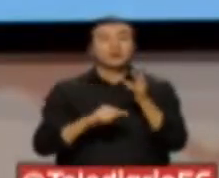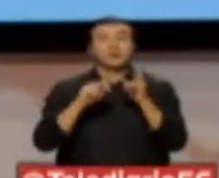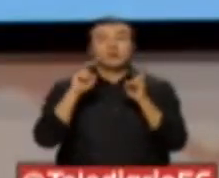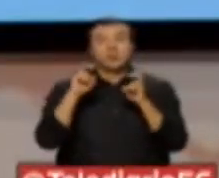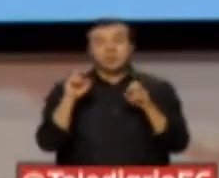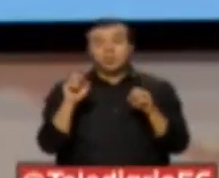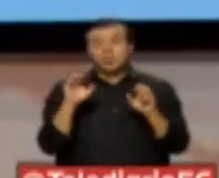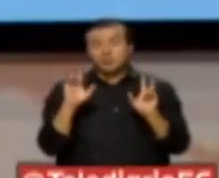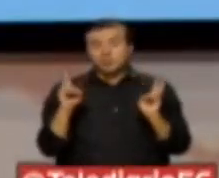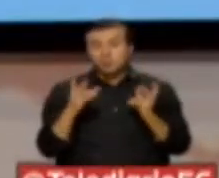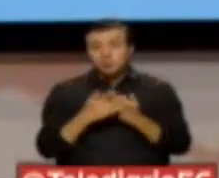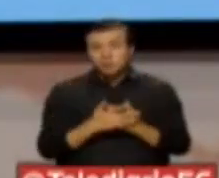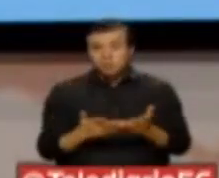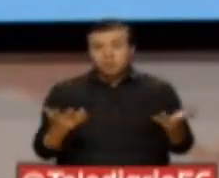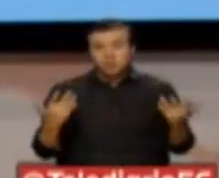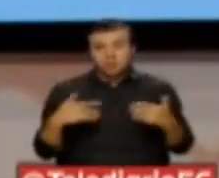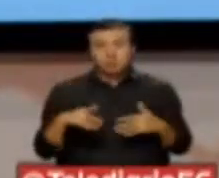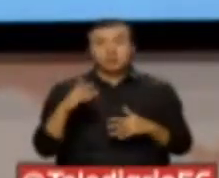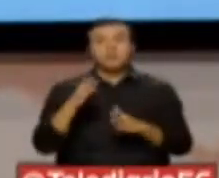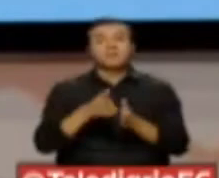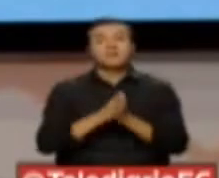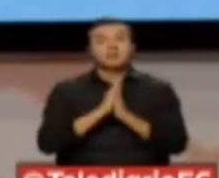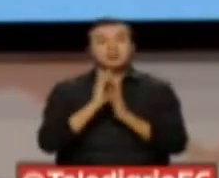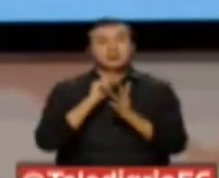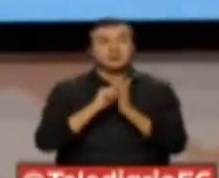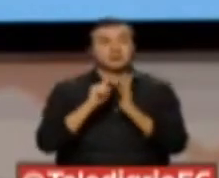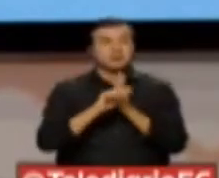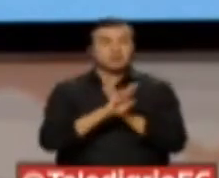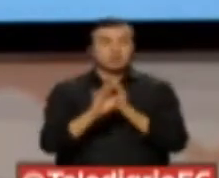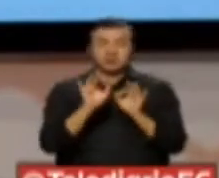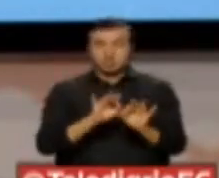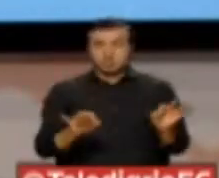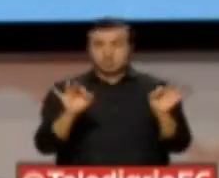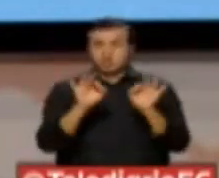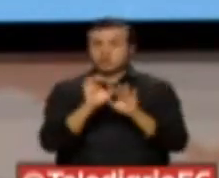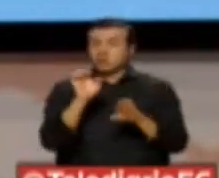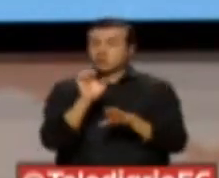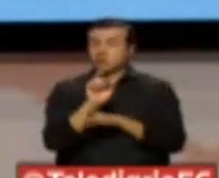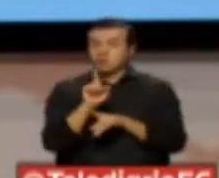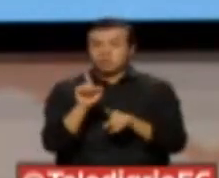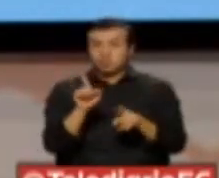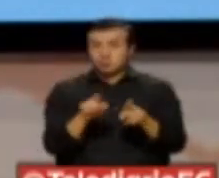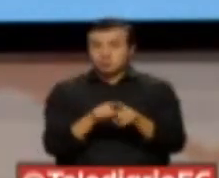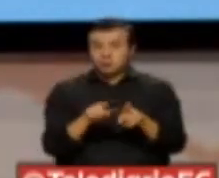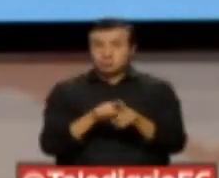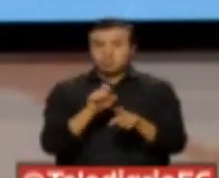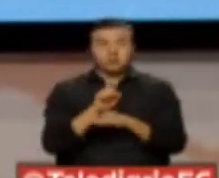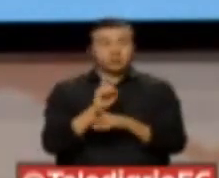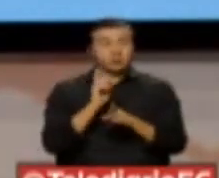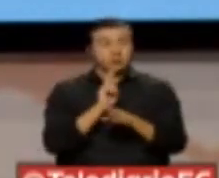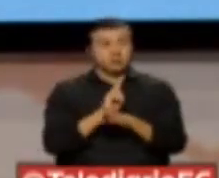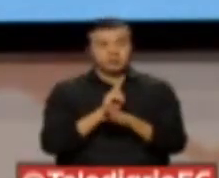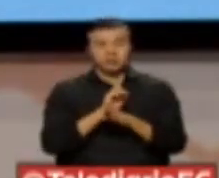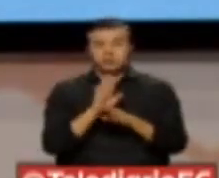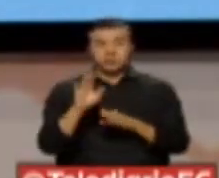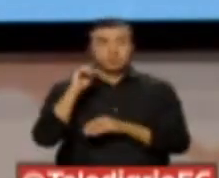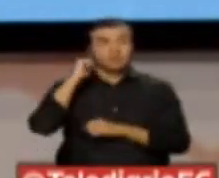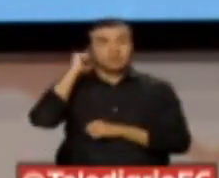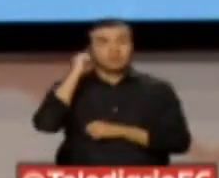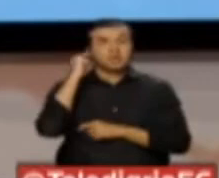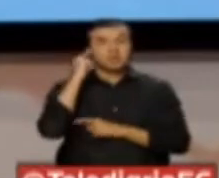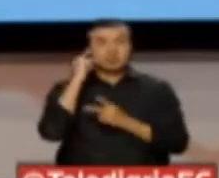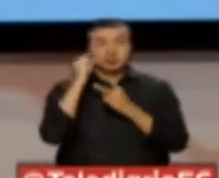sensitivos un tema de solicitudes que para ellos son muy importante el ecuador también hizo uso de su derecho de